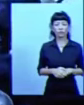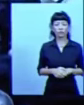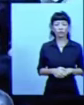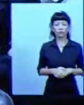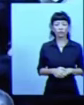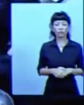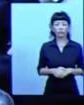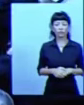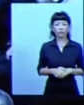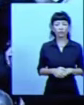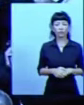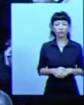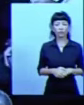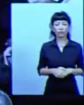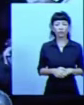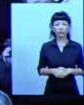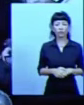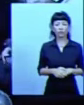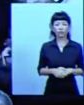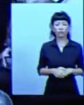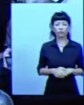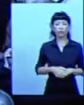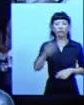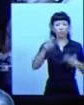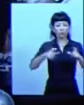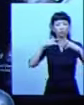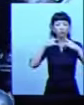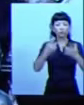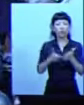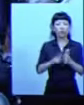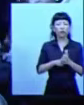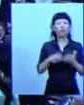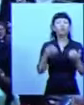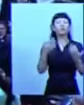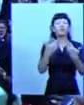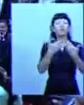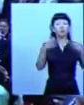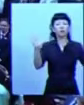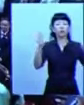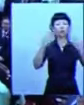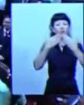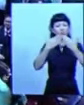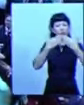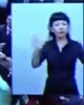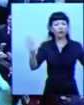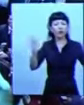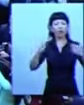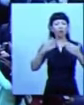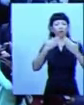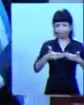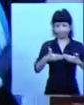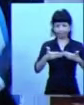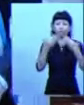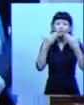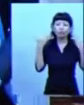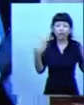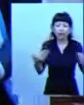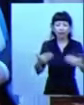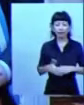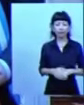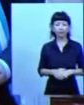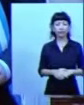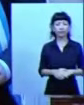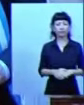montón de factores que hace a ver en primer lugar él sostiene al principio una serie de